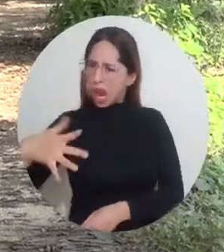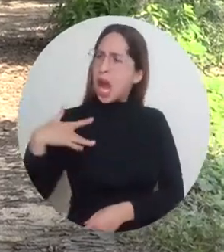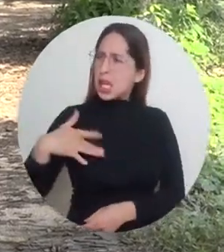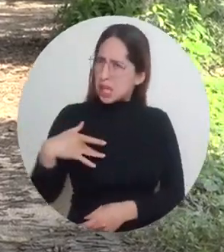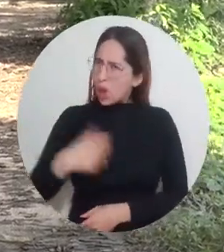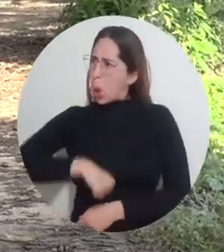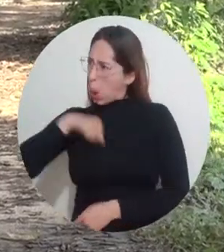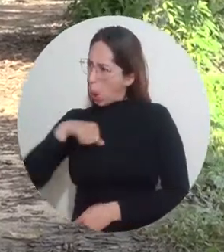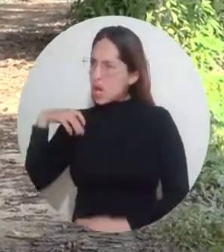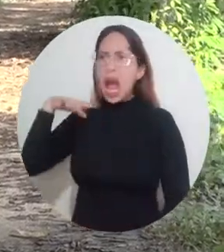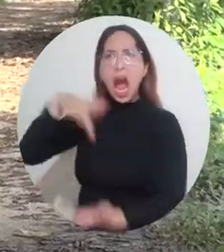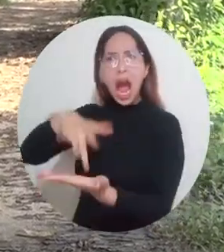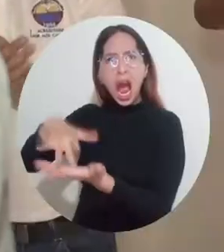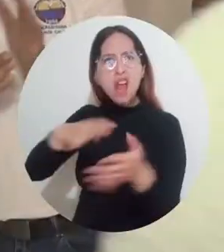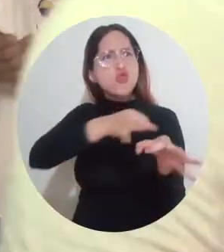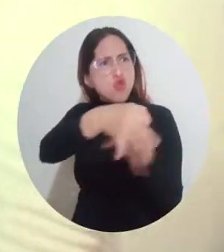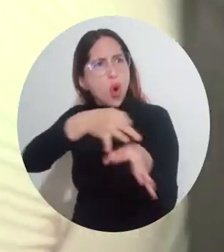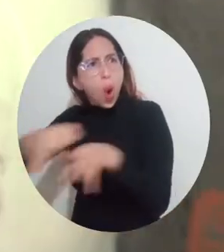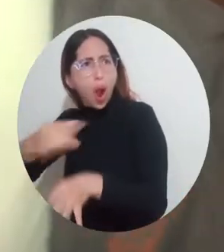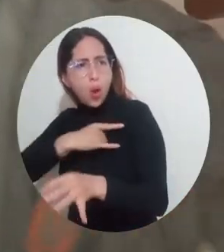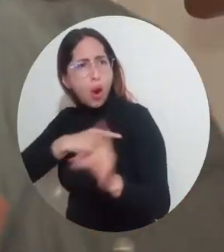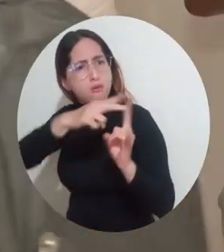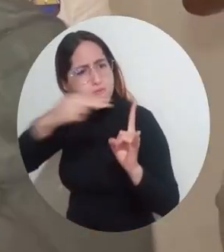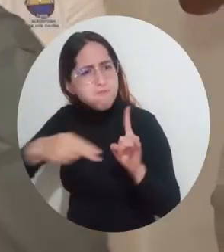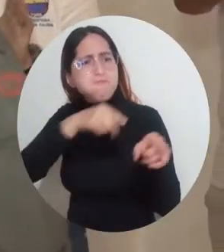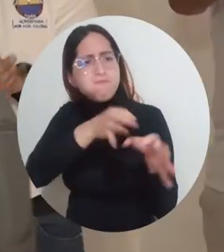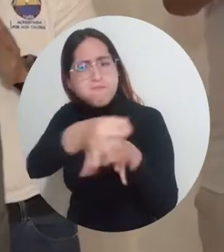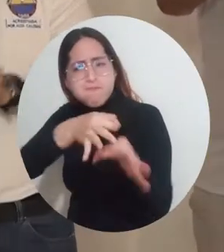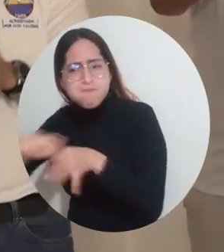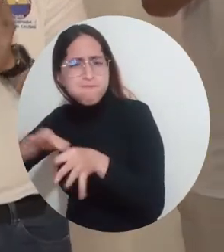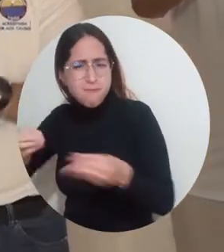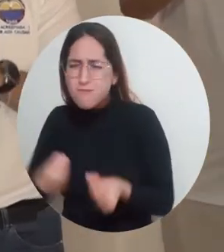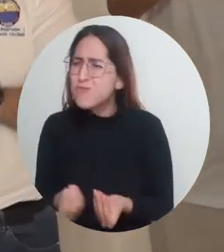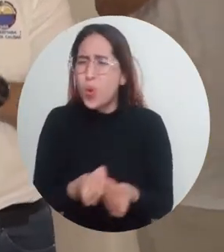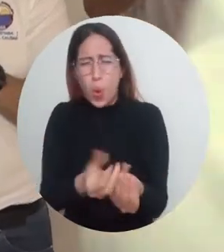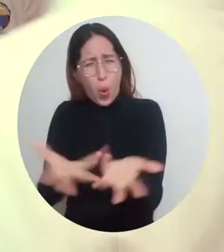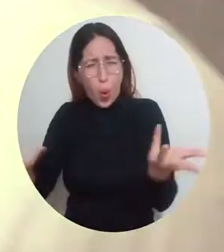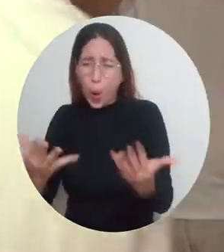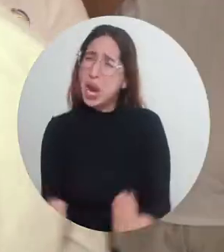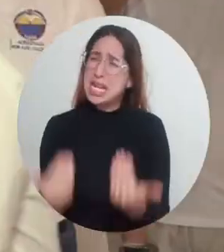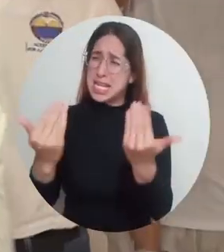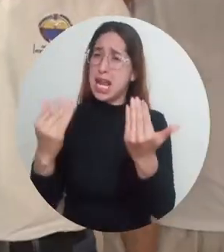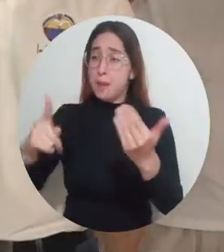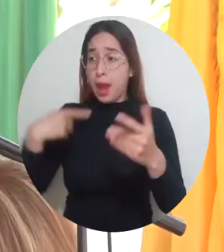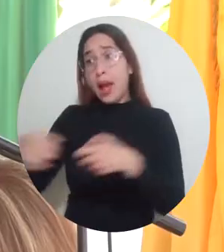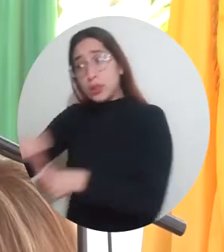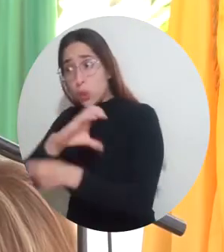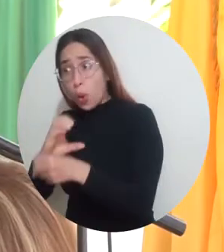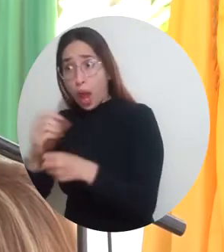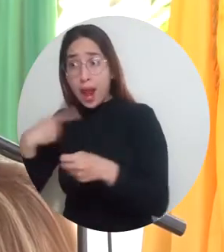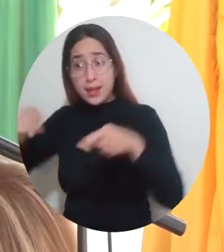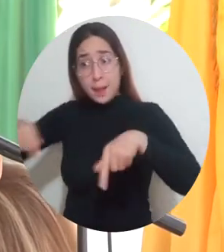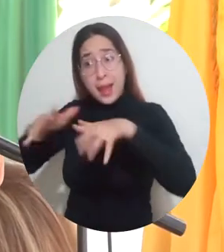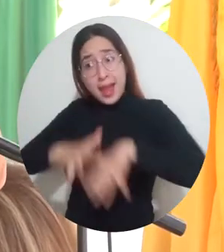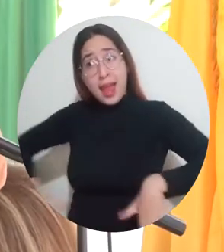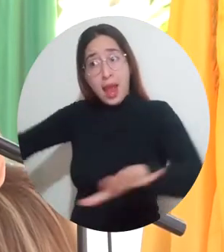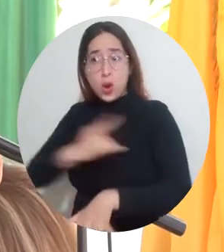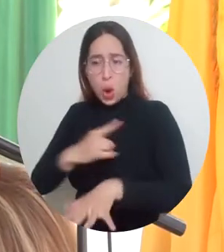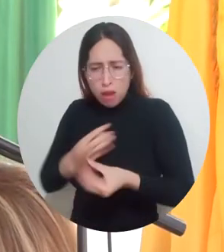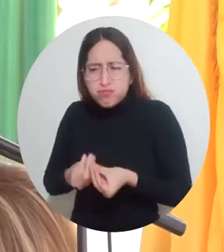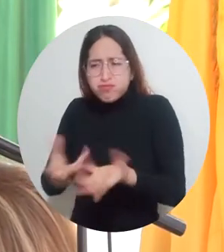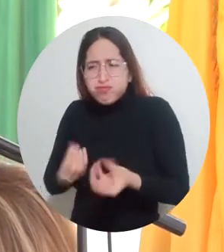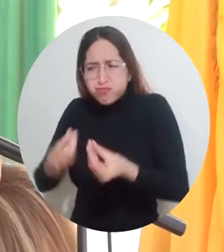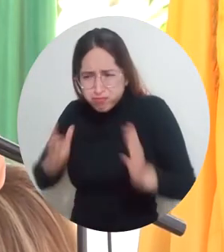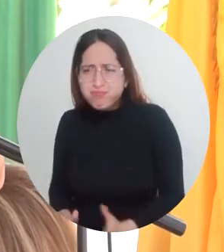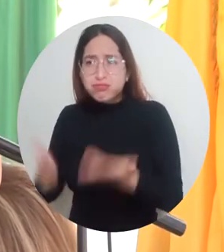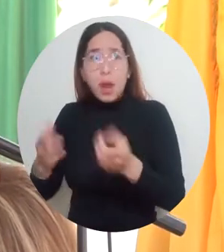que no solamente va, sino que lleva lo mejor de los municipios al Magdalena, a la ciudad, al campus universitario, pero si no